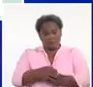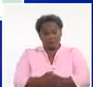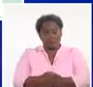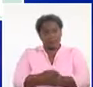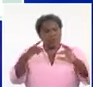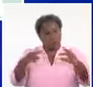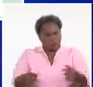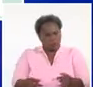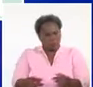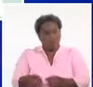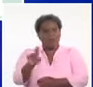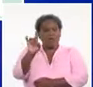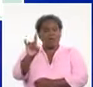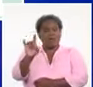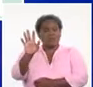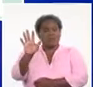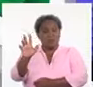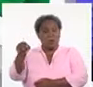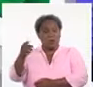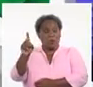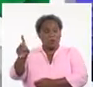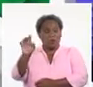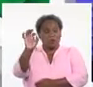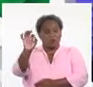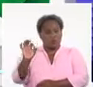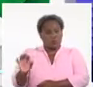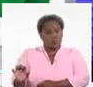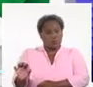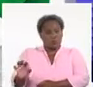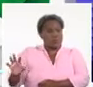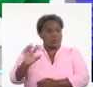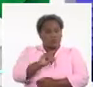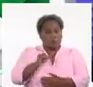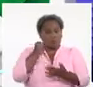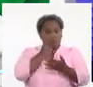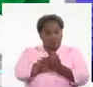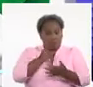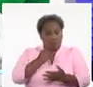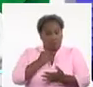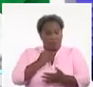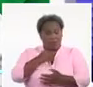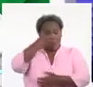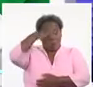el 95,1% de todos los diagnosticados ayer en Cuba,